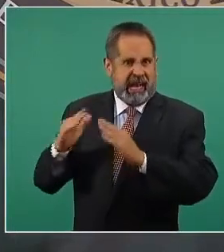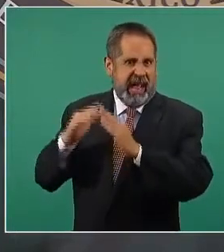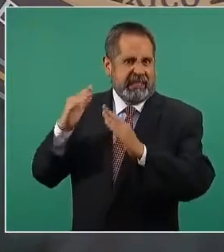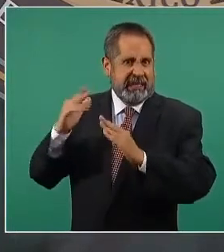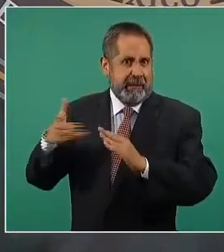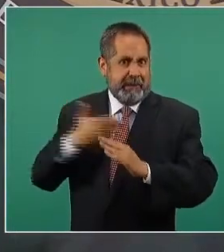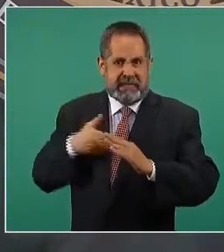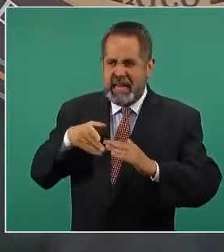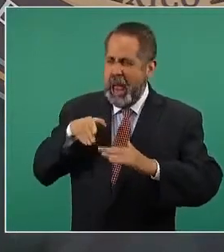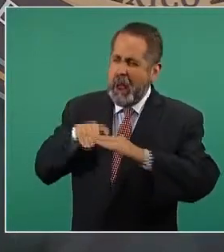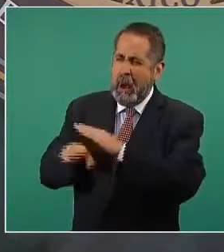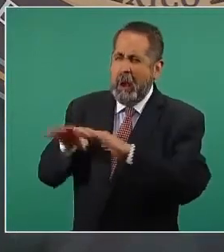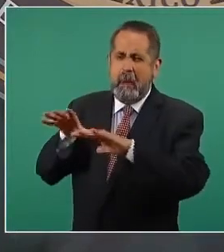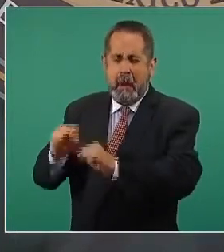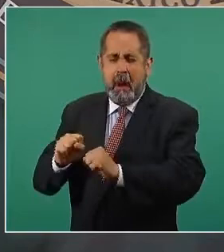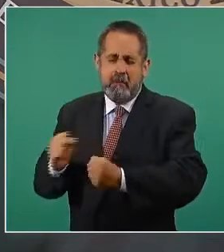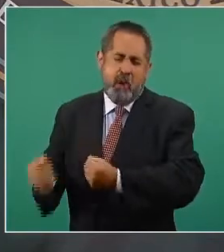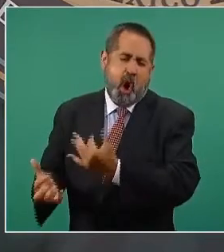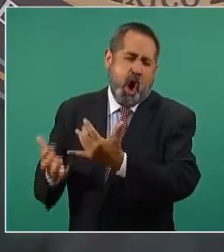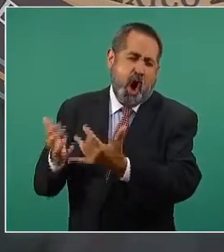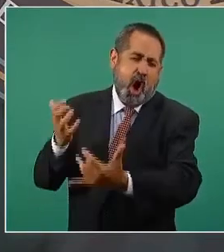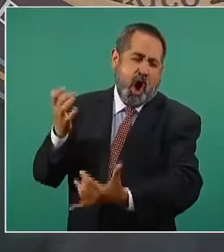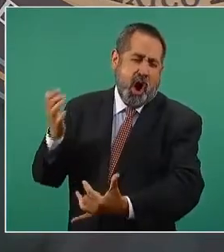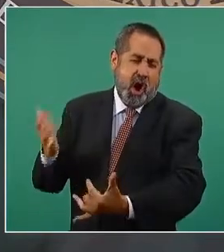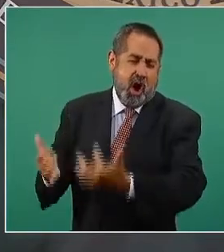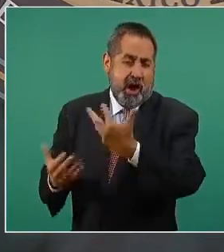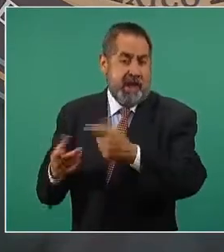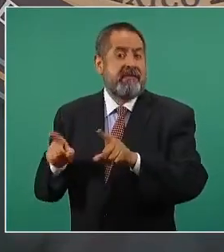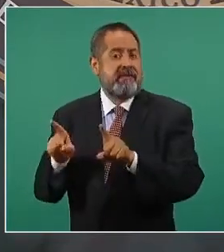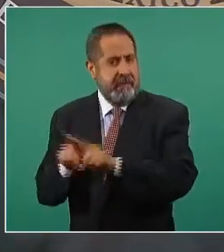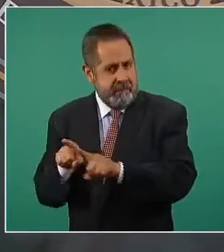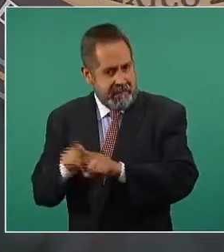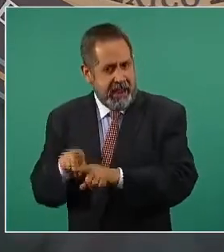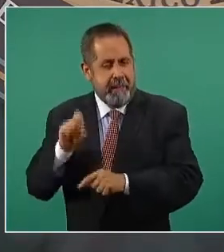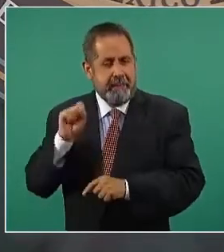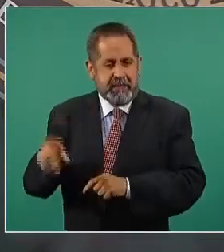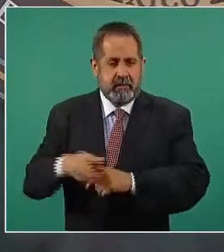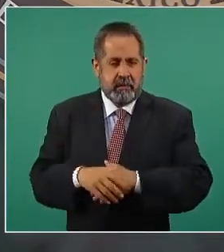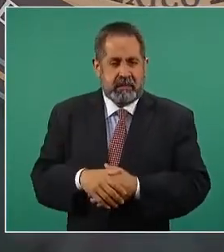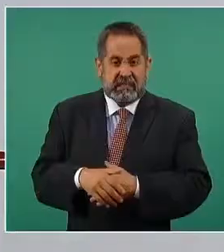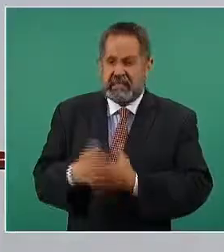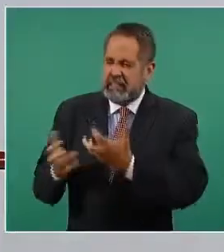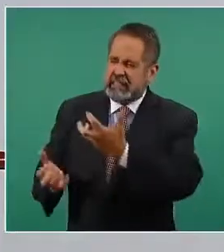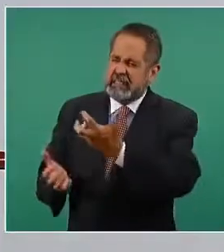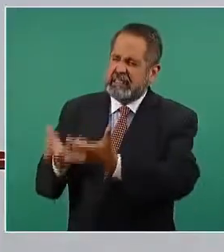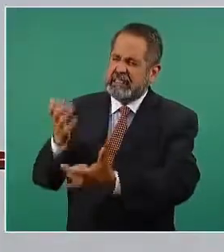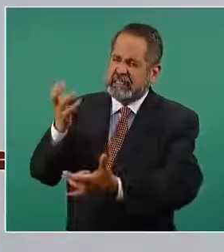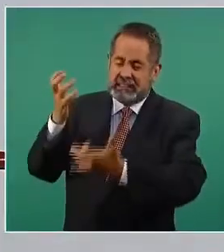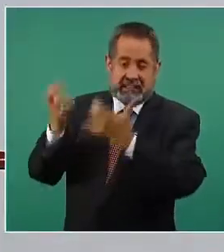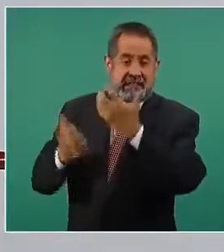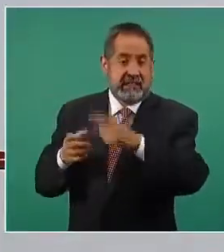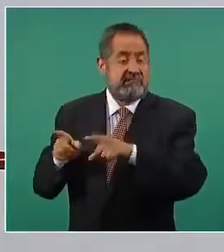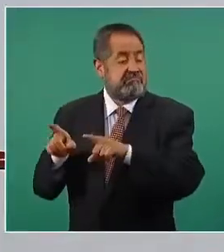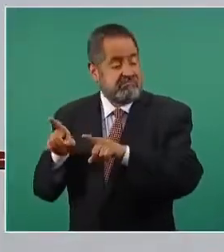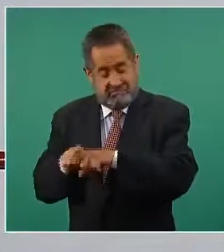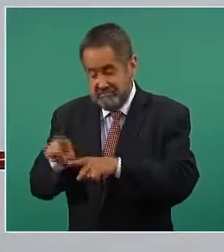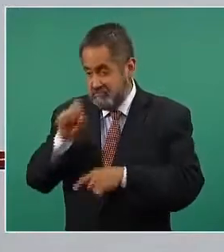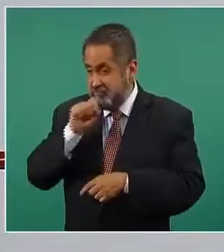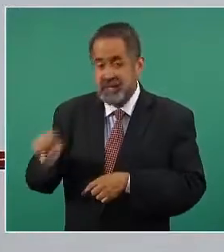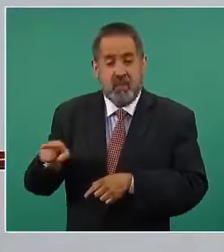Virreinal, y fue quemado. Y también se quemó en ese entonces